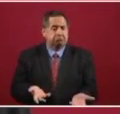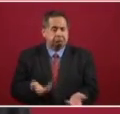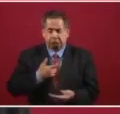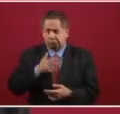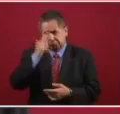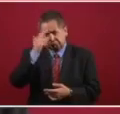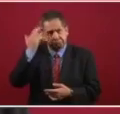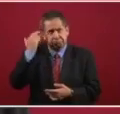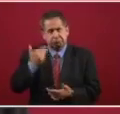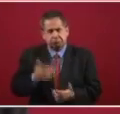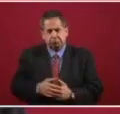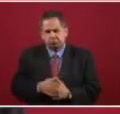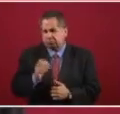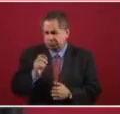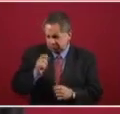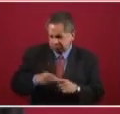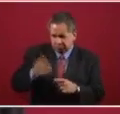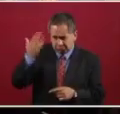¿O hay?